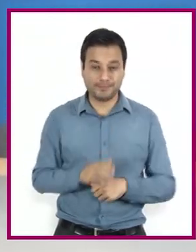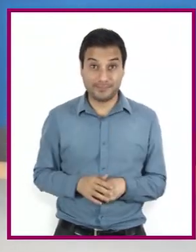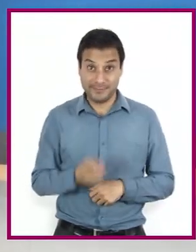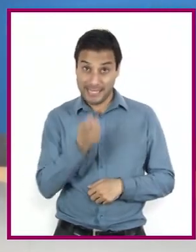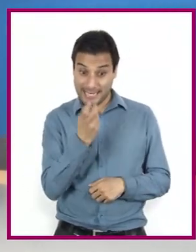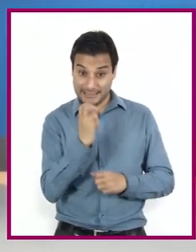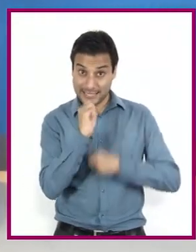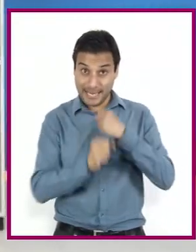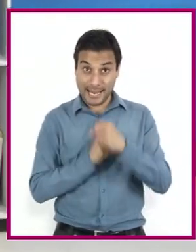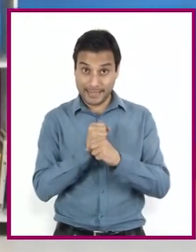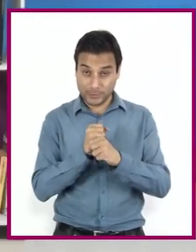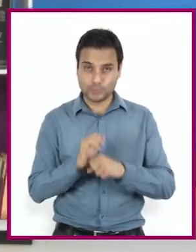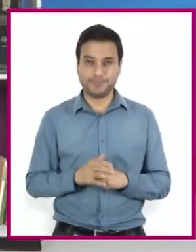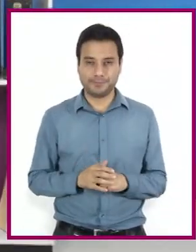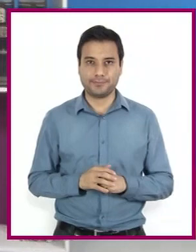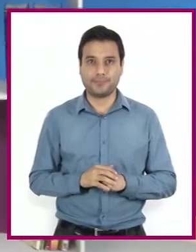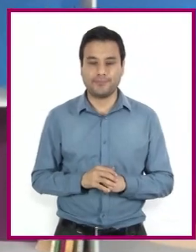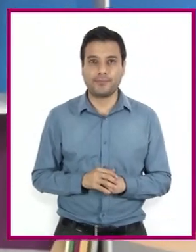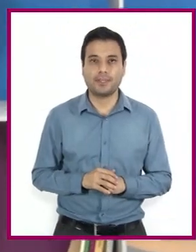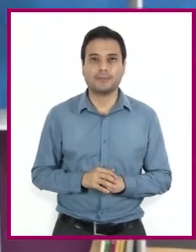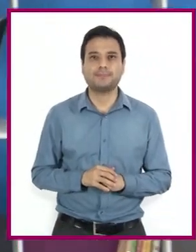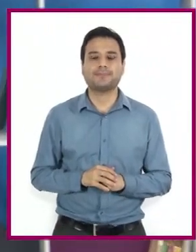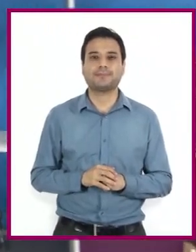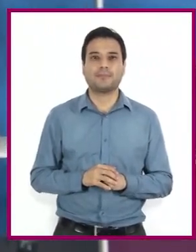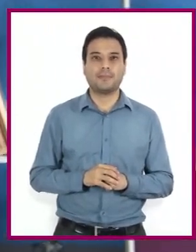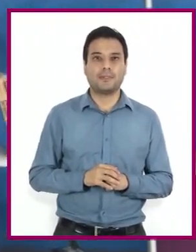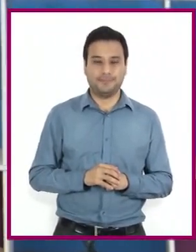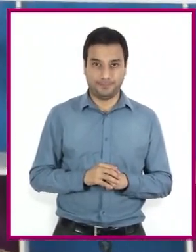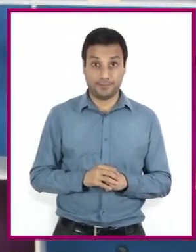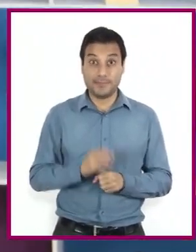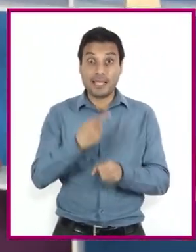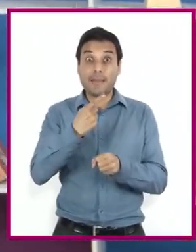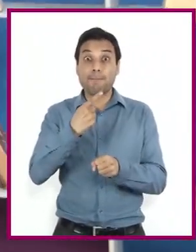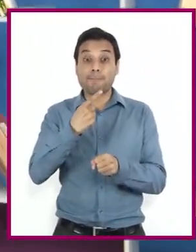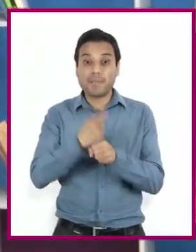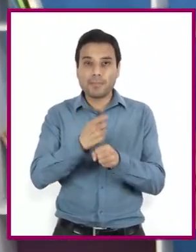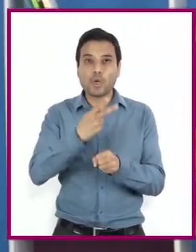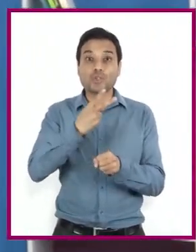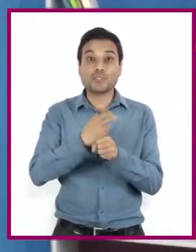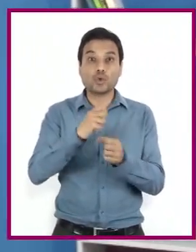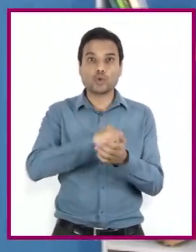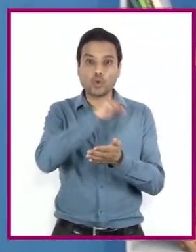la diferencia entre el primero y el segundo lugar fue de apenas